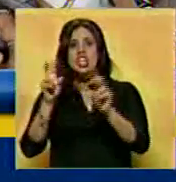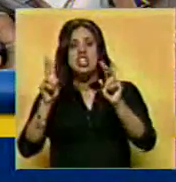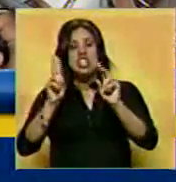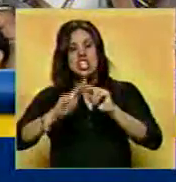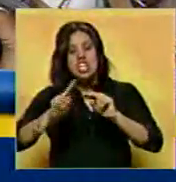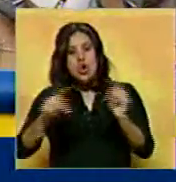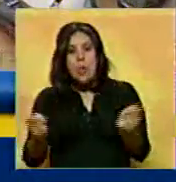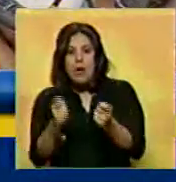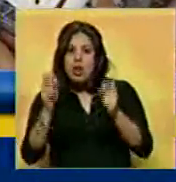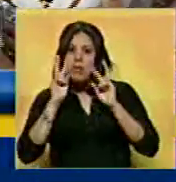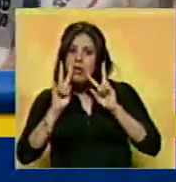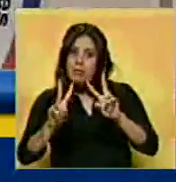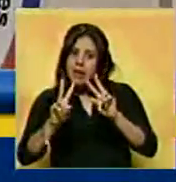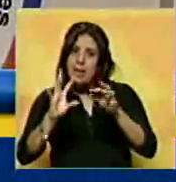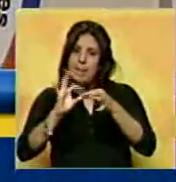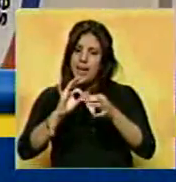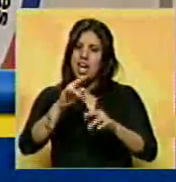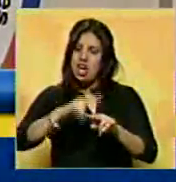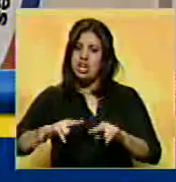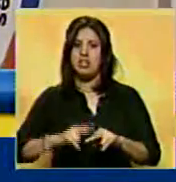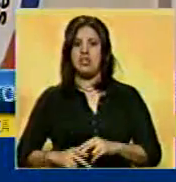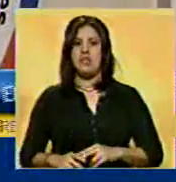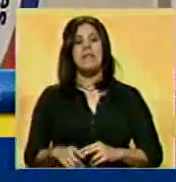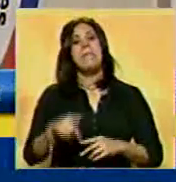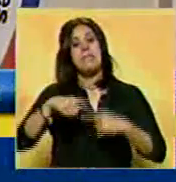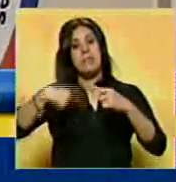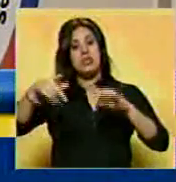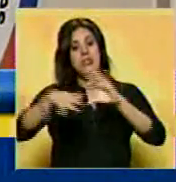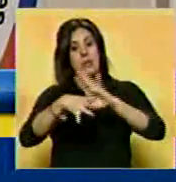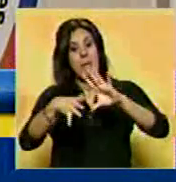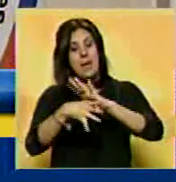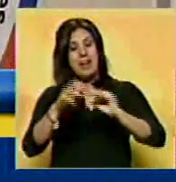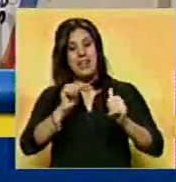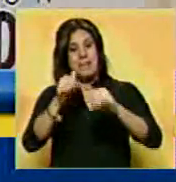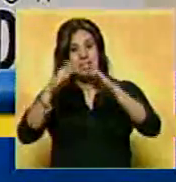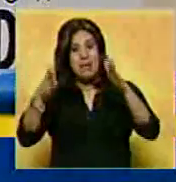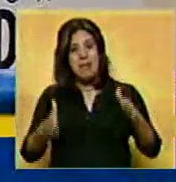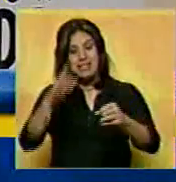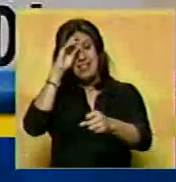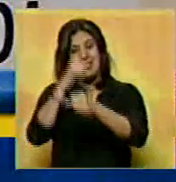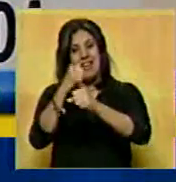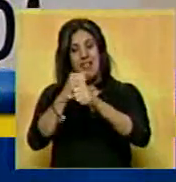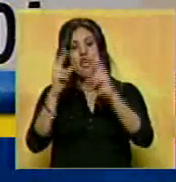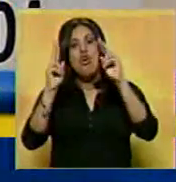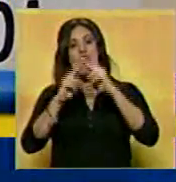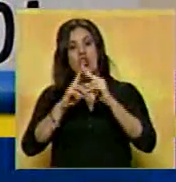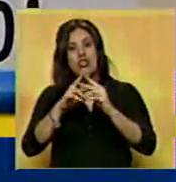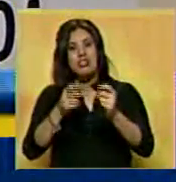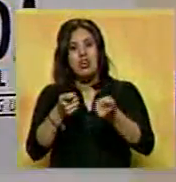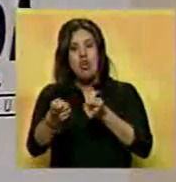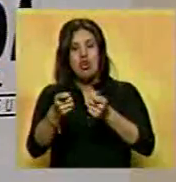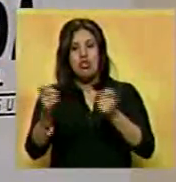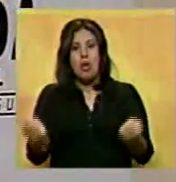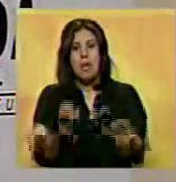viendo una programación adecuada. Informó que el próximo martes iniciarán mesas de trabajo para dar a conocer el contenido de la campaña.